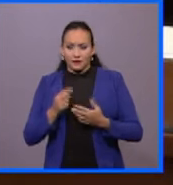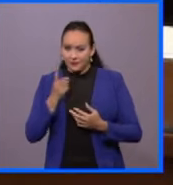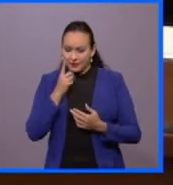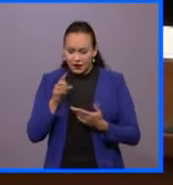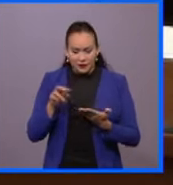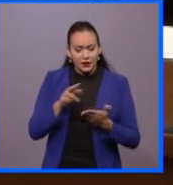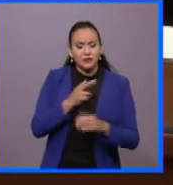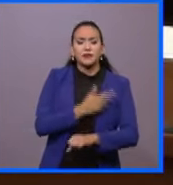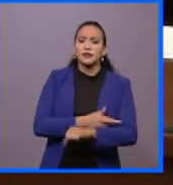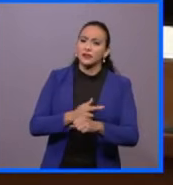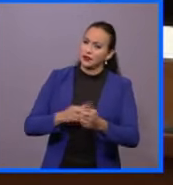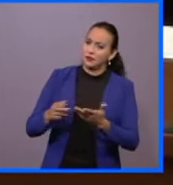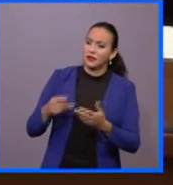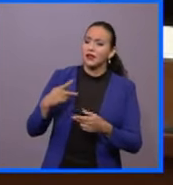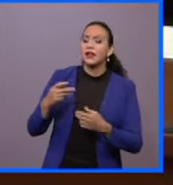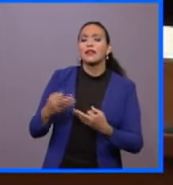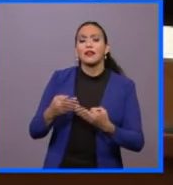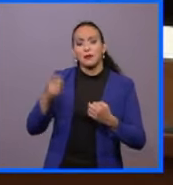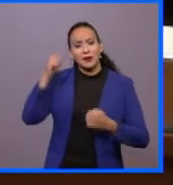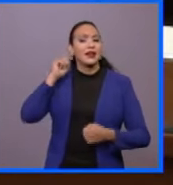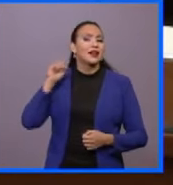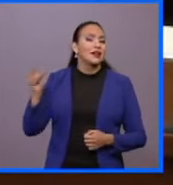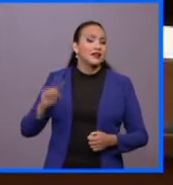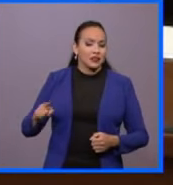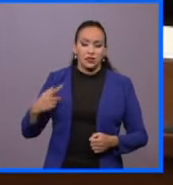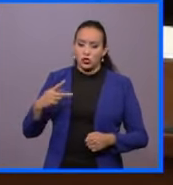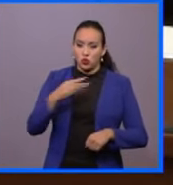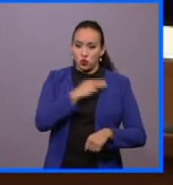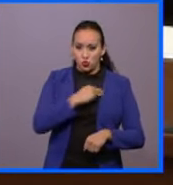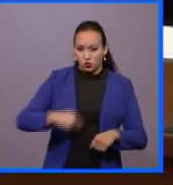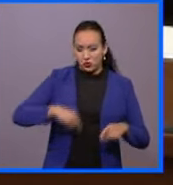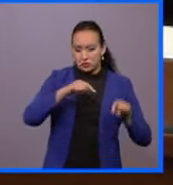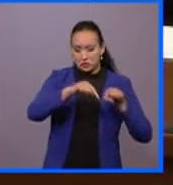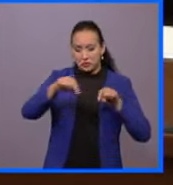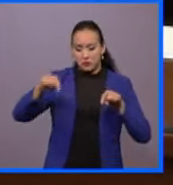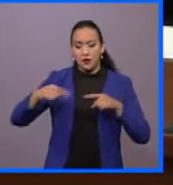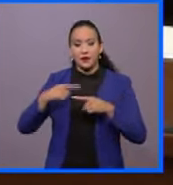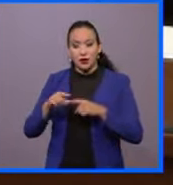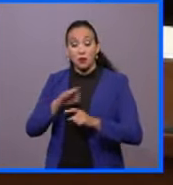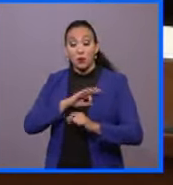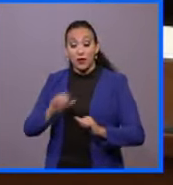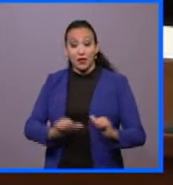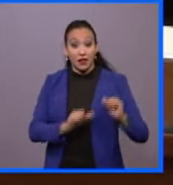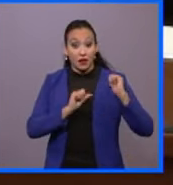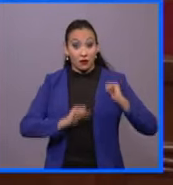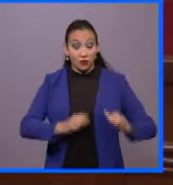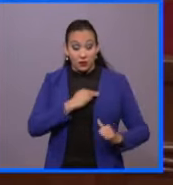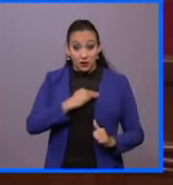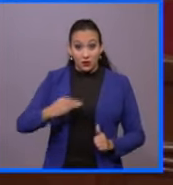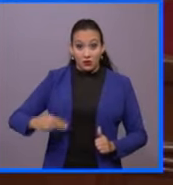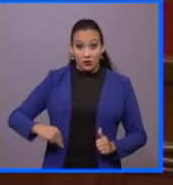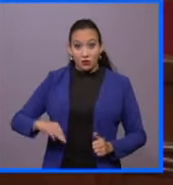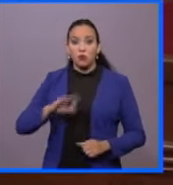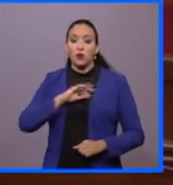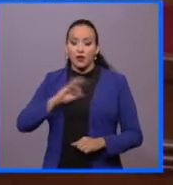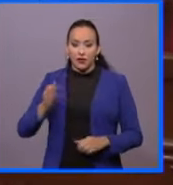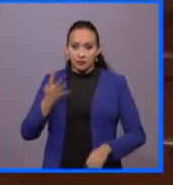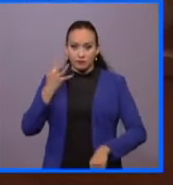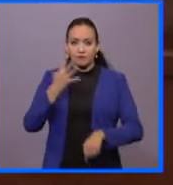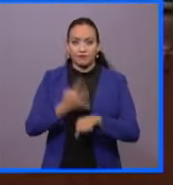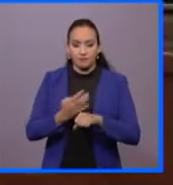el Código Territorial y Urbano para Zacatecas y sus municipios permita a la autoridad municipal imponer